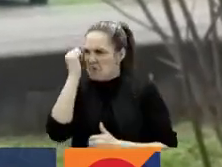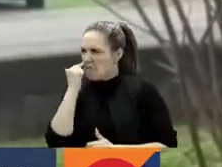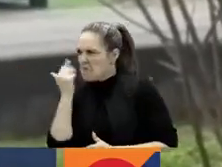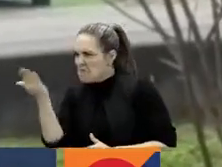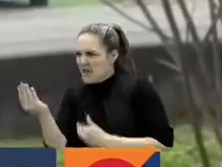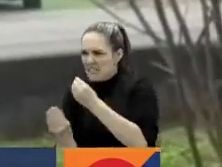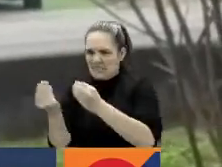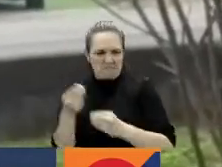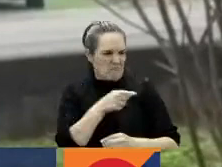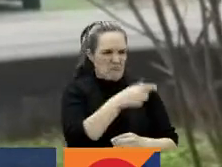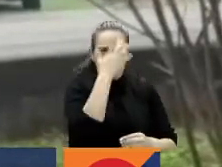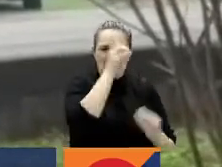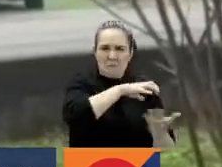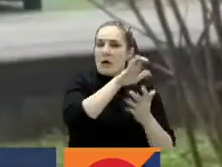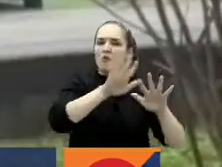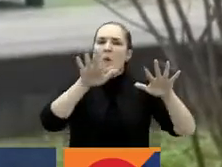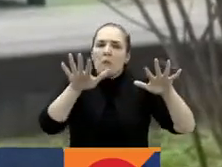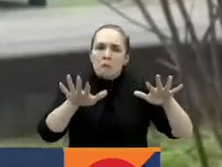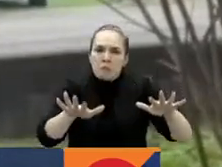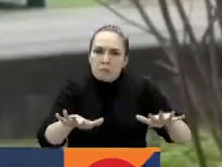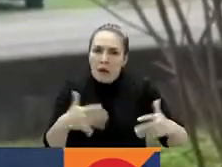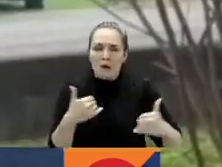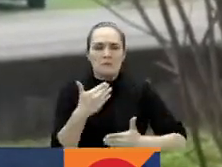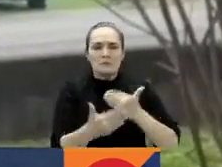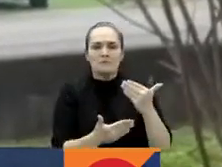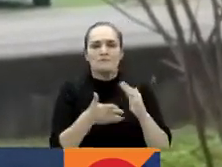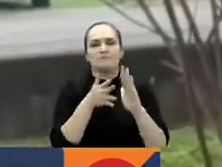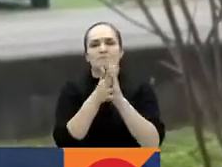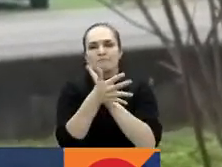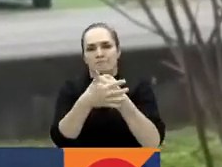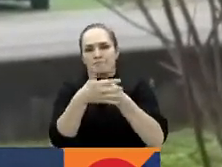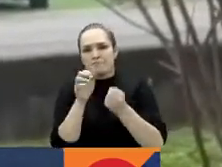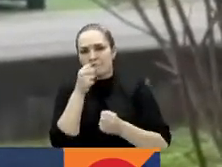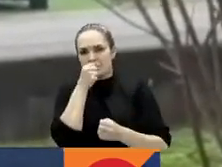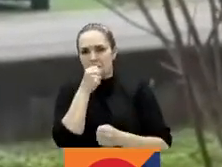familia. Radio Nacional de Colombia y RTVC Noticias, conectados 24/7.